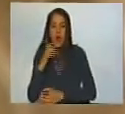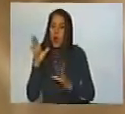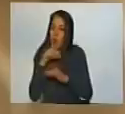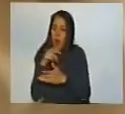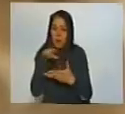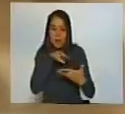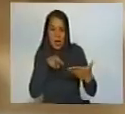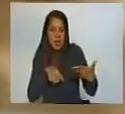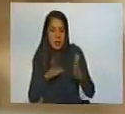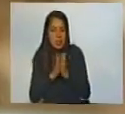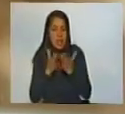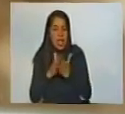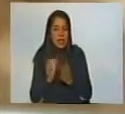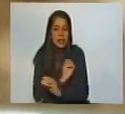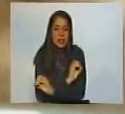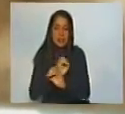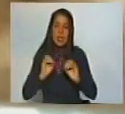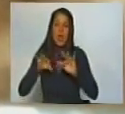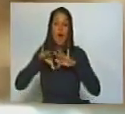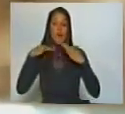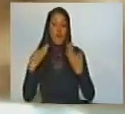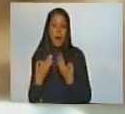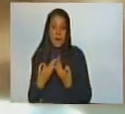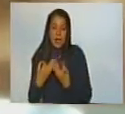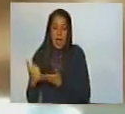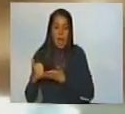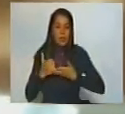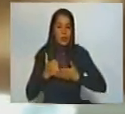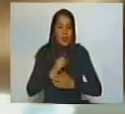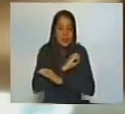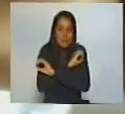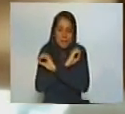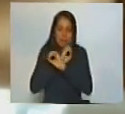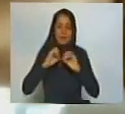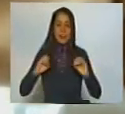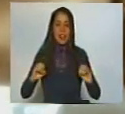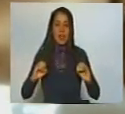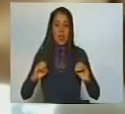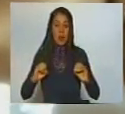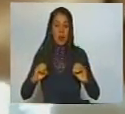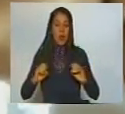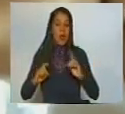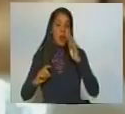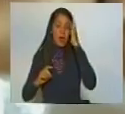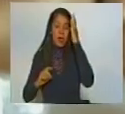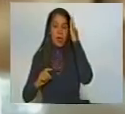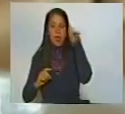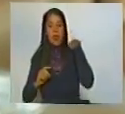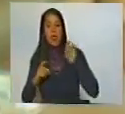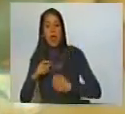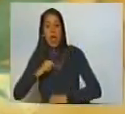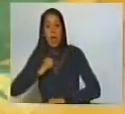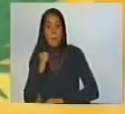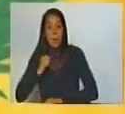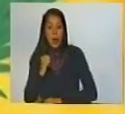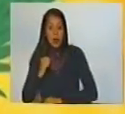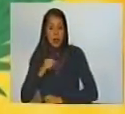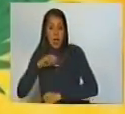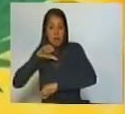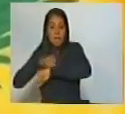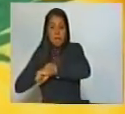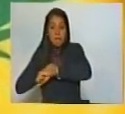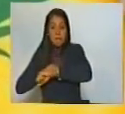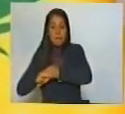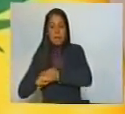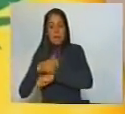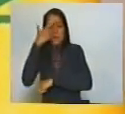La visita de la familia, olvidarse de eso. O sea, caer preso en la Seguridad Nacional particularmente era